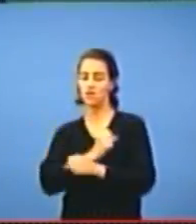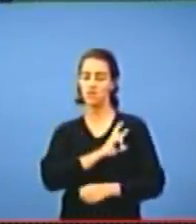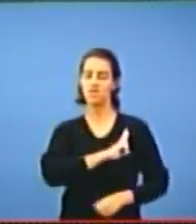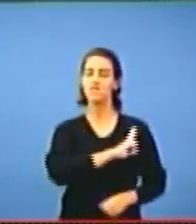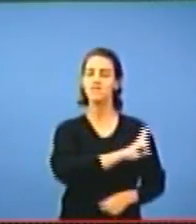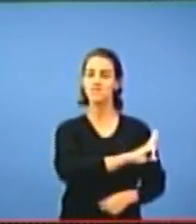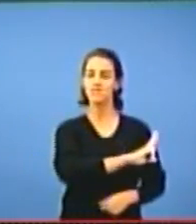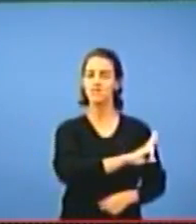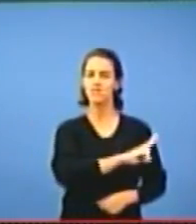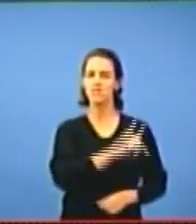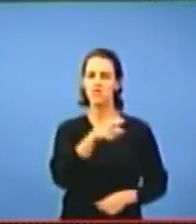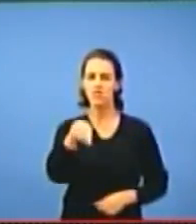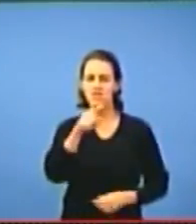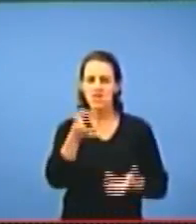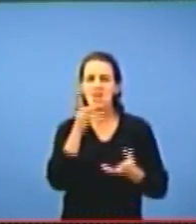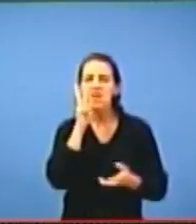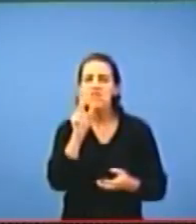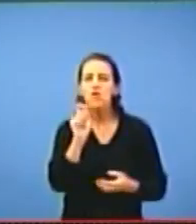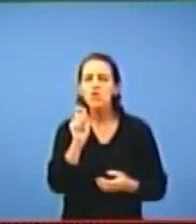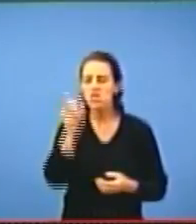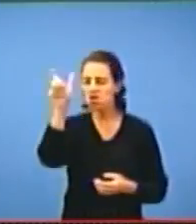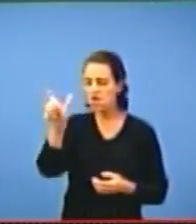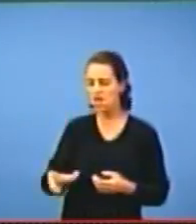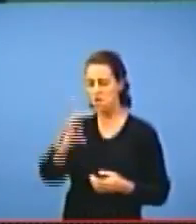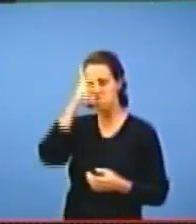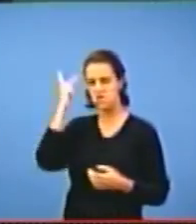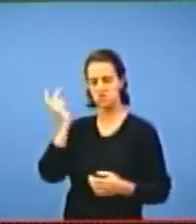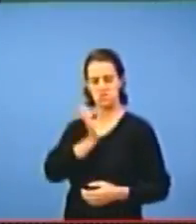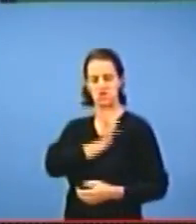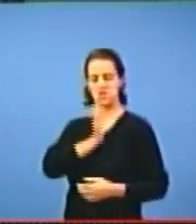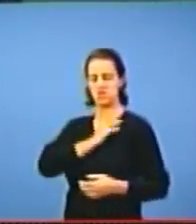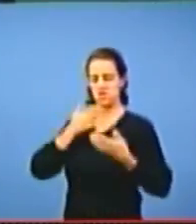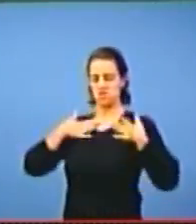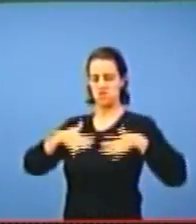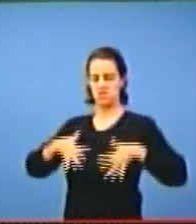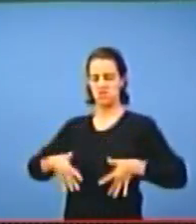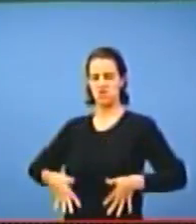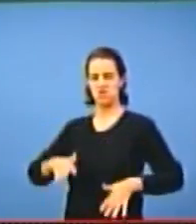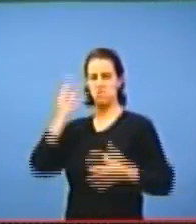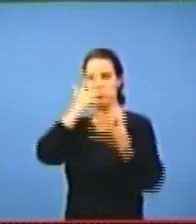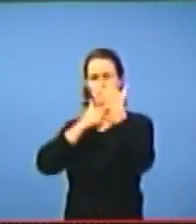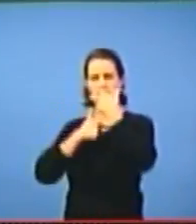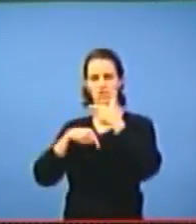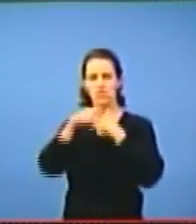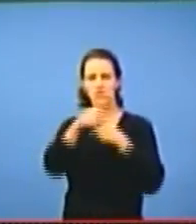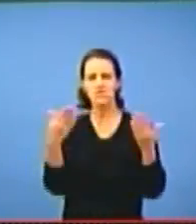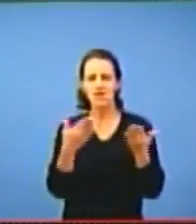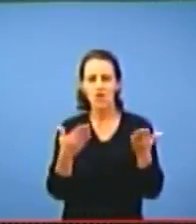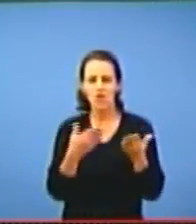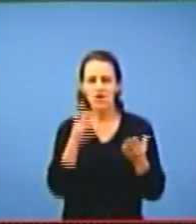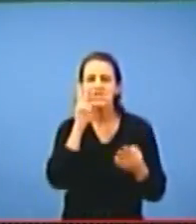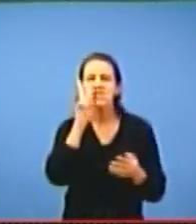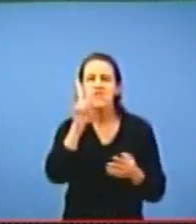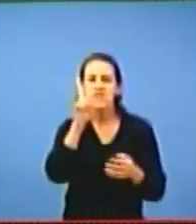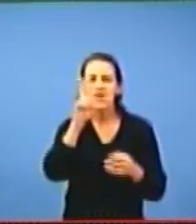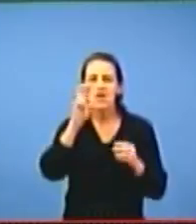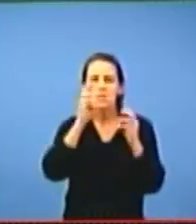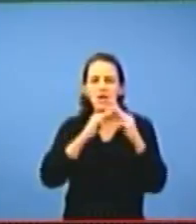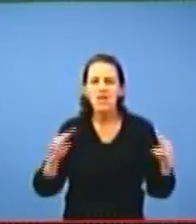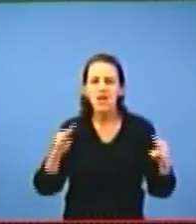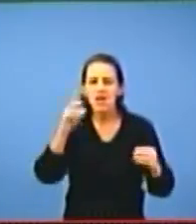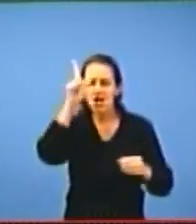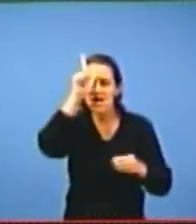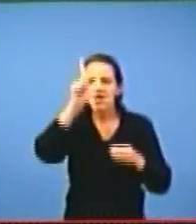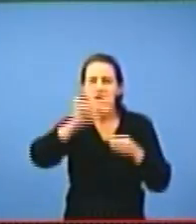¿Qué salieron a ver? A un hombre que se viste muy bien, muy rico. ¿Qué vinieron a ver aquí en el Manaim? Líderes, pastores famosos.